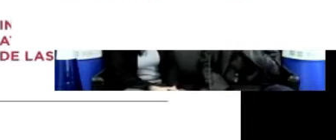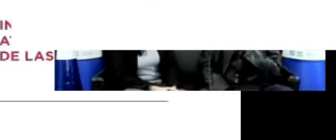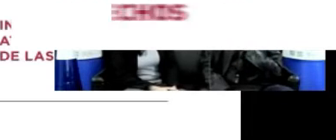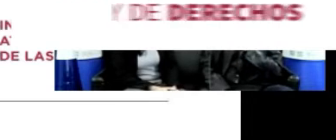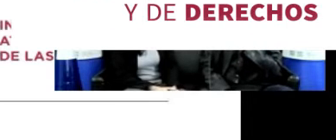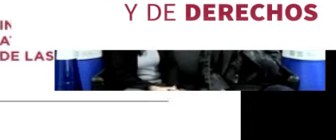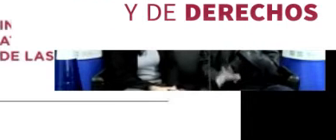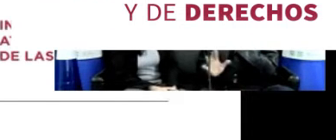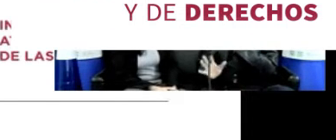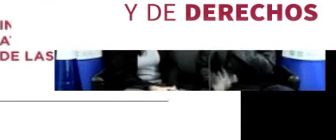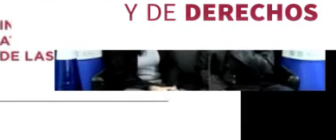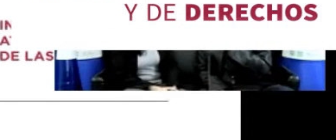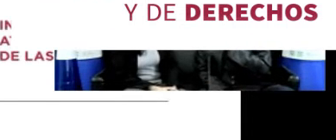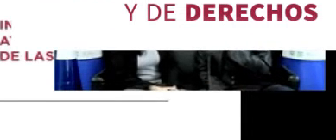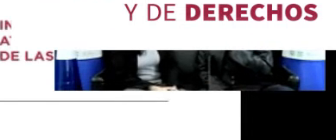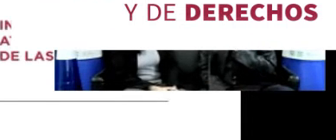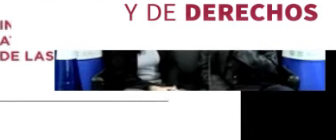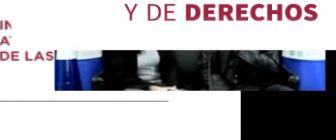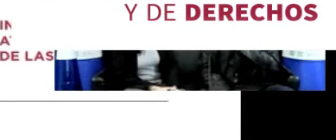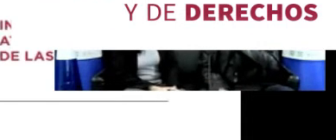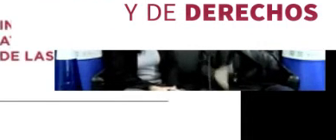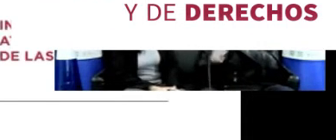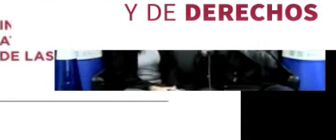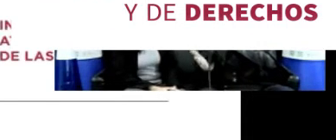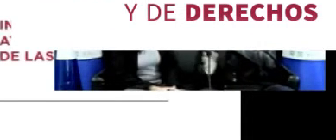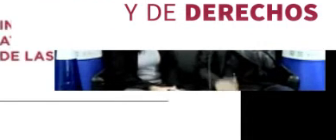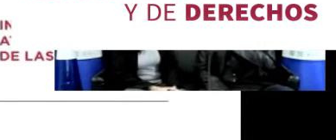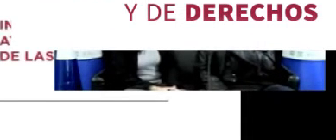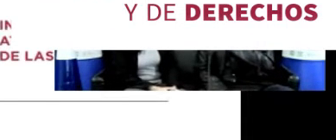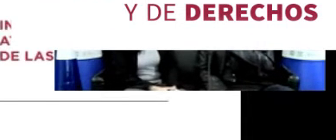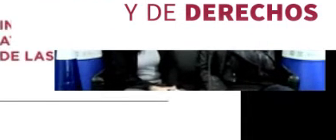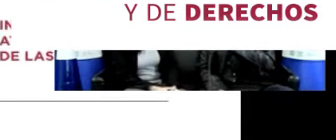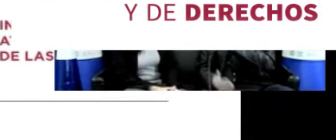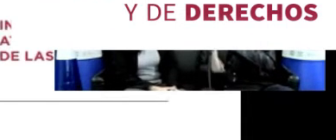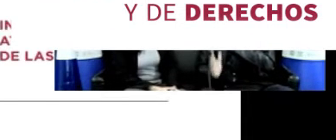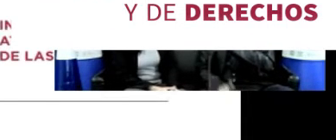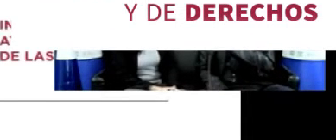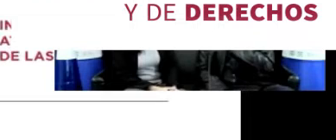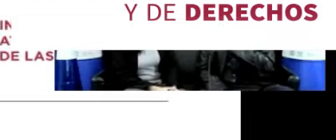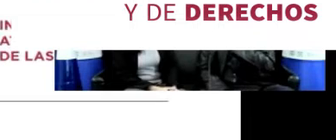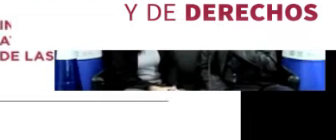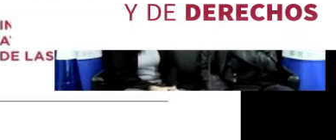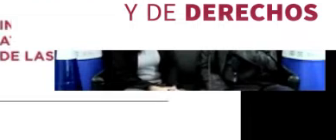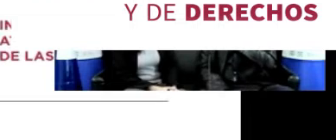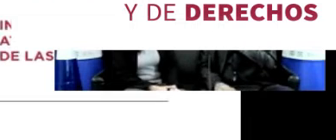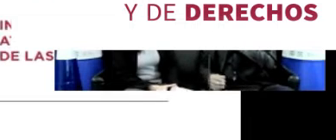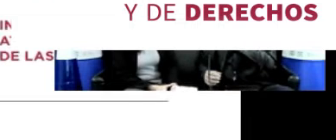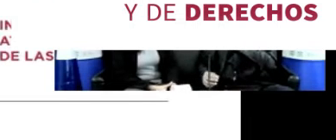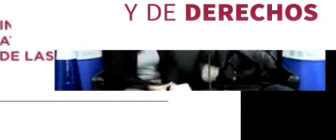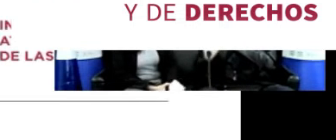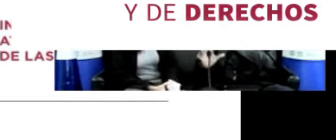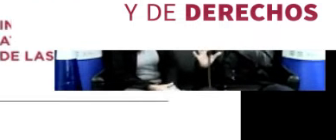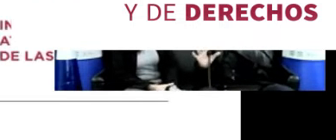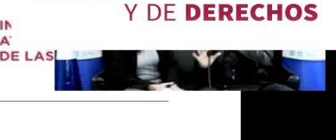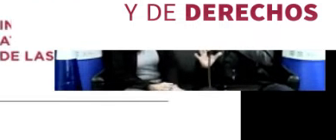una estandarización de la prueba. Bueno, actualmente la CIS es un instrumento muy valioso porque